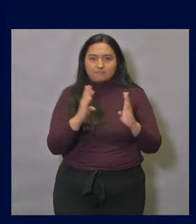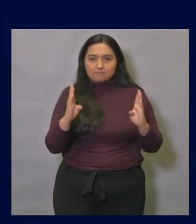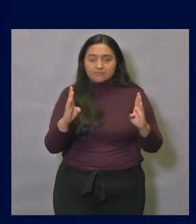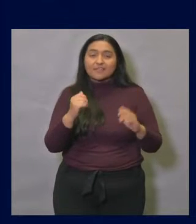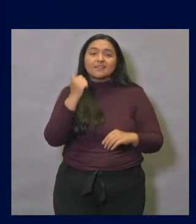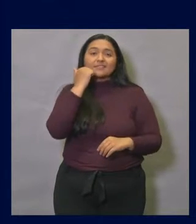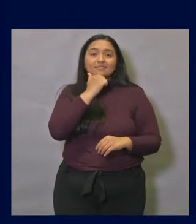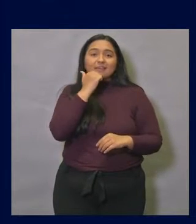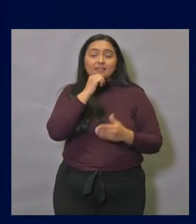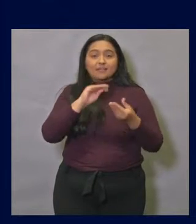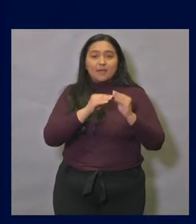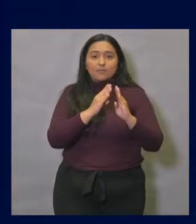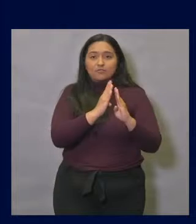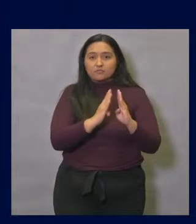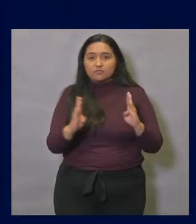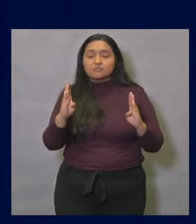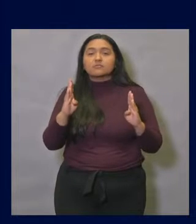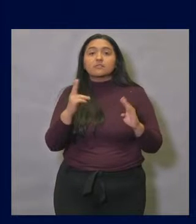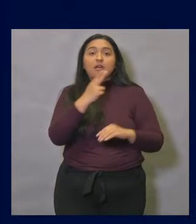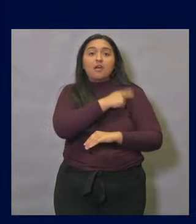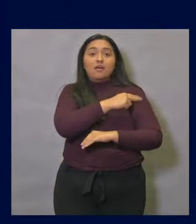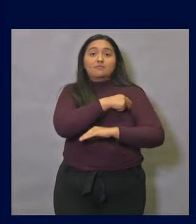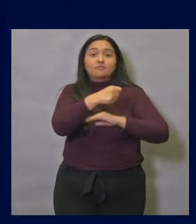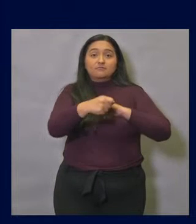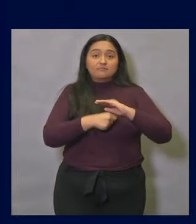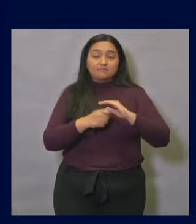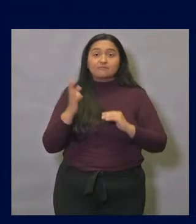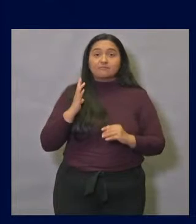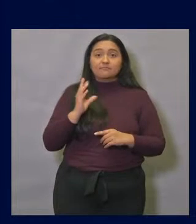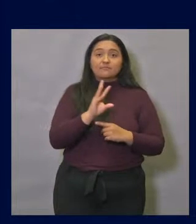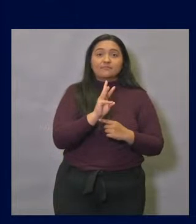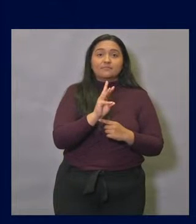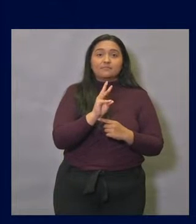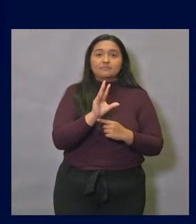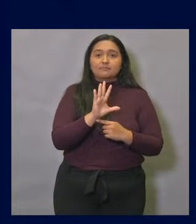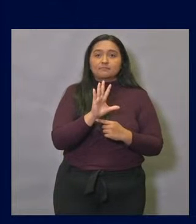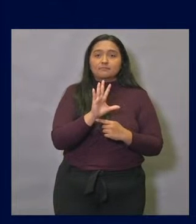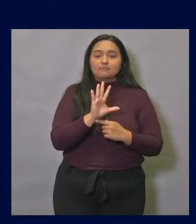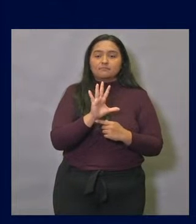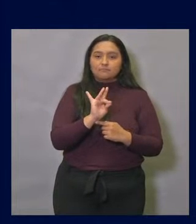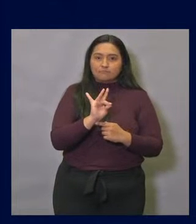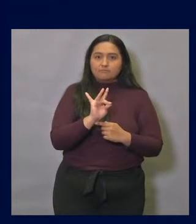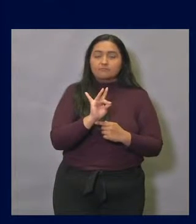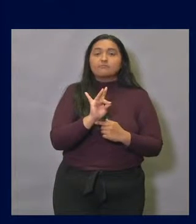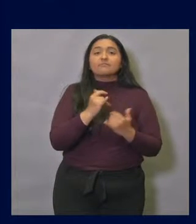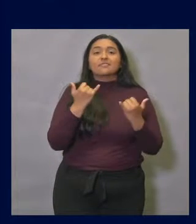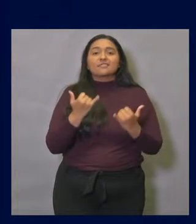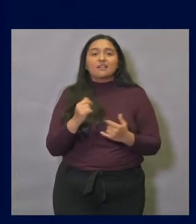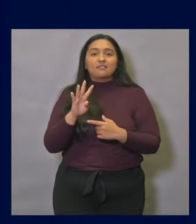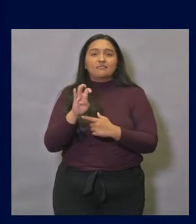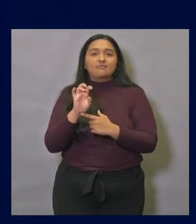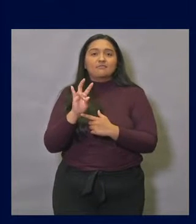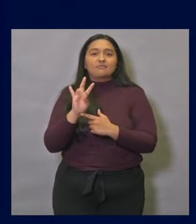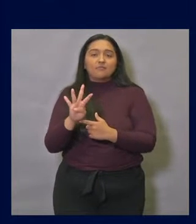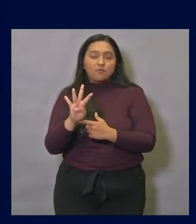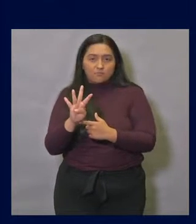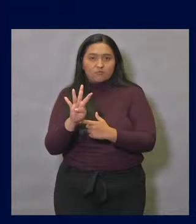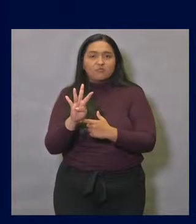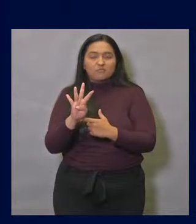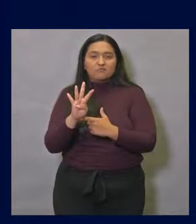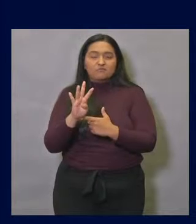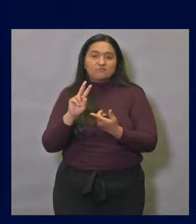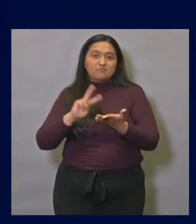de hospitalizaciones confirmadas disminuyó de 658 a 474, una caída